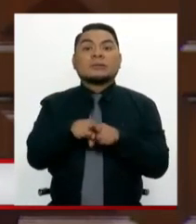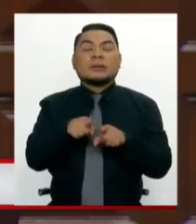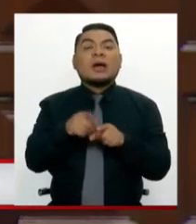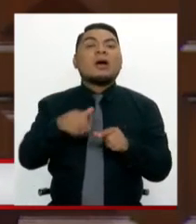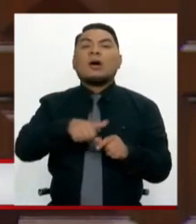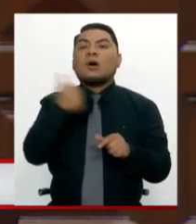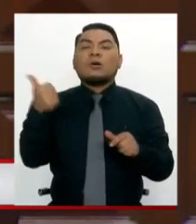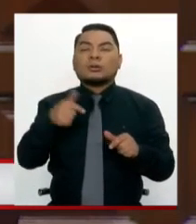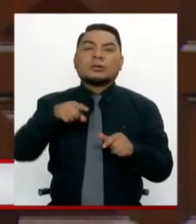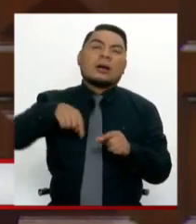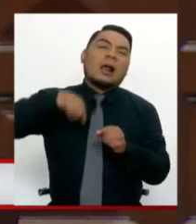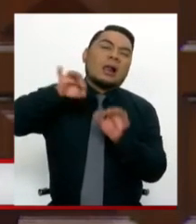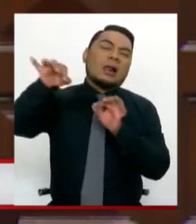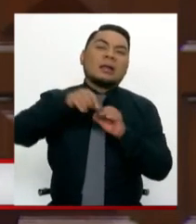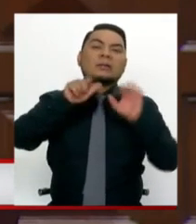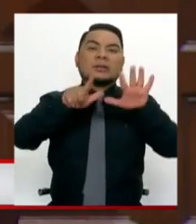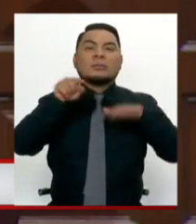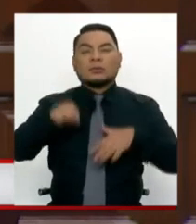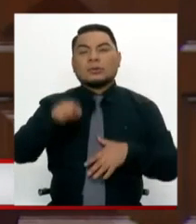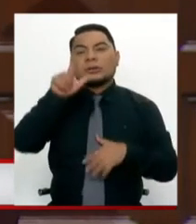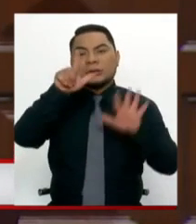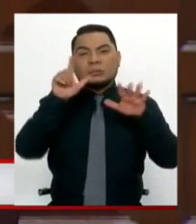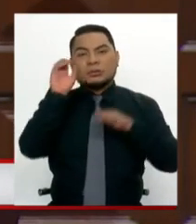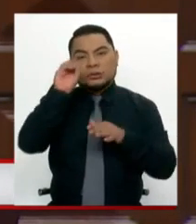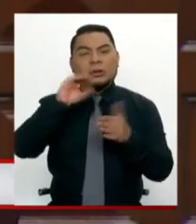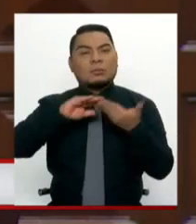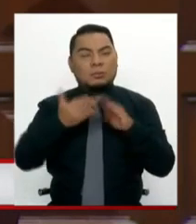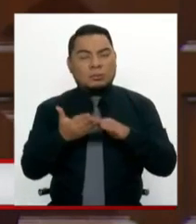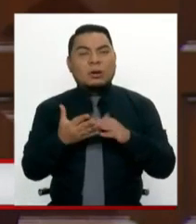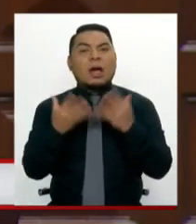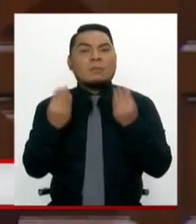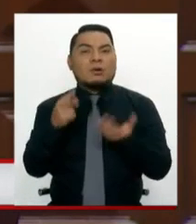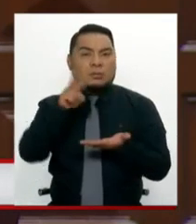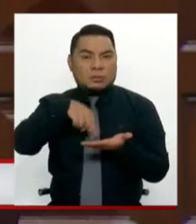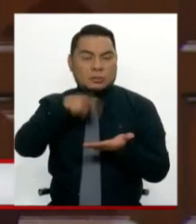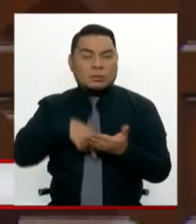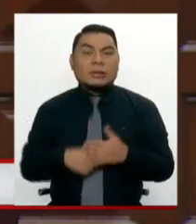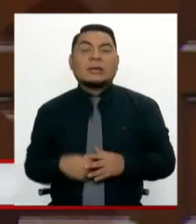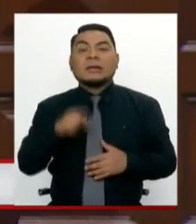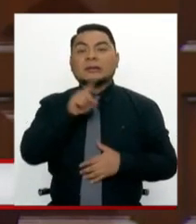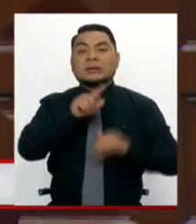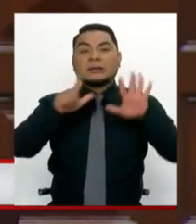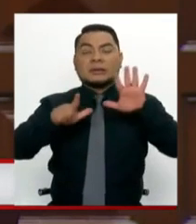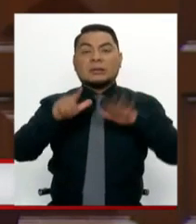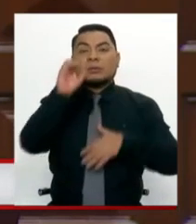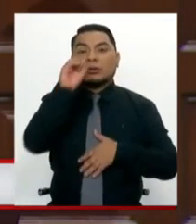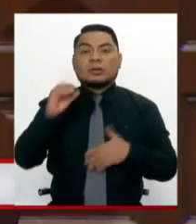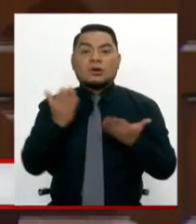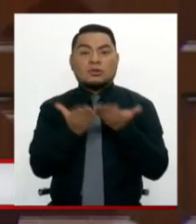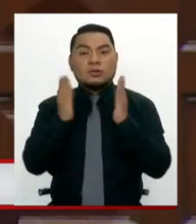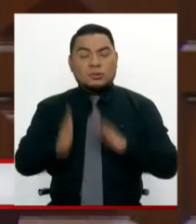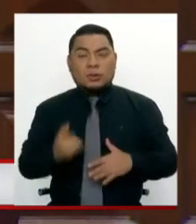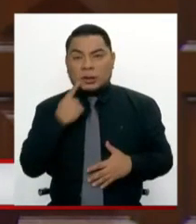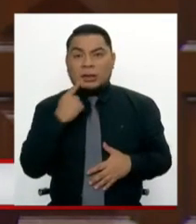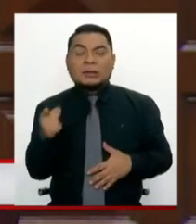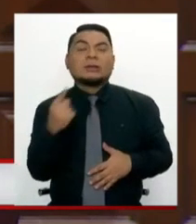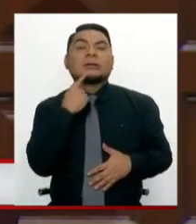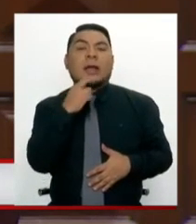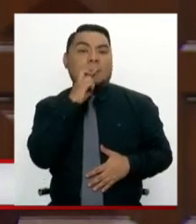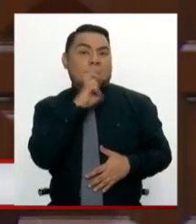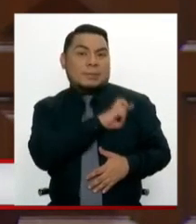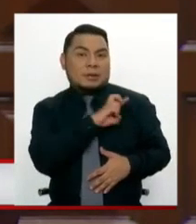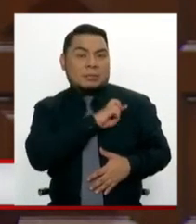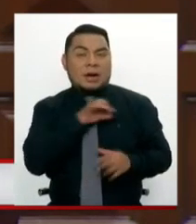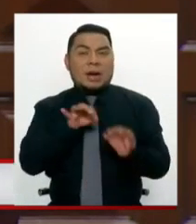rural, solo el 7.7% de la población. El 16.7% de estudiantes del segundo grado de educación primaria